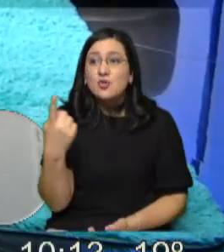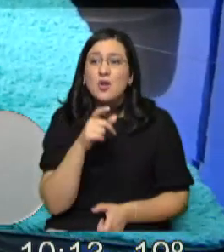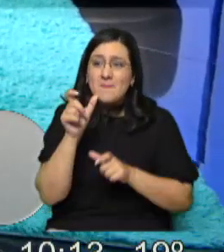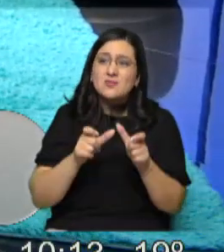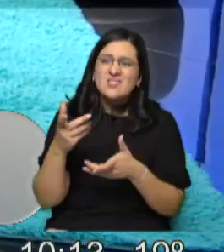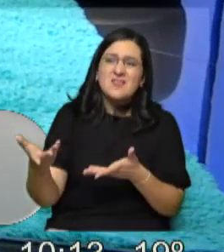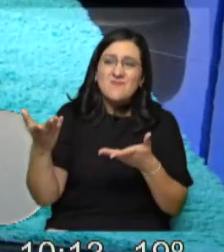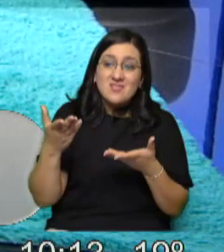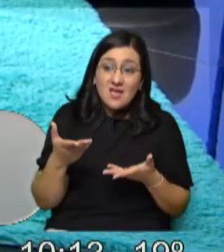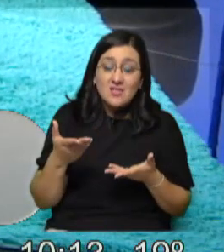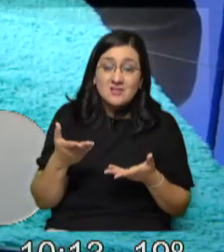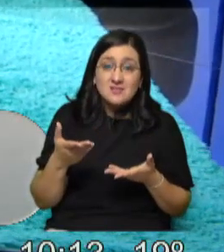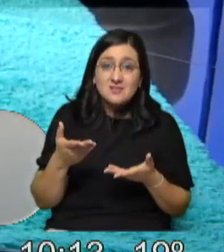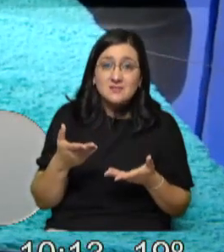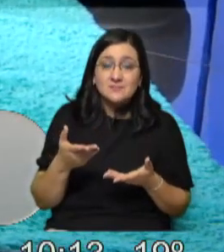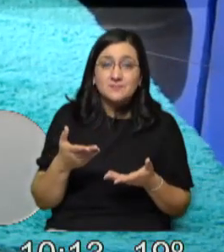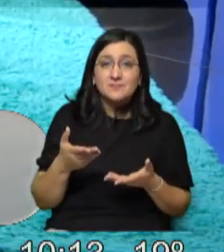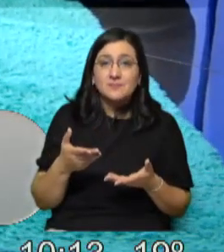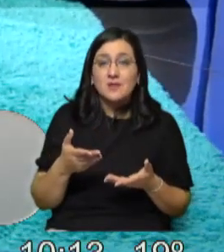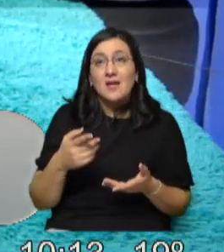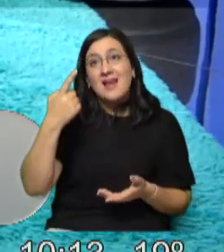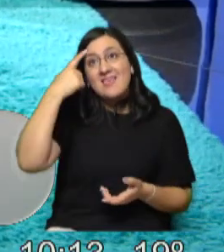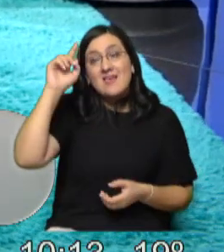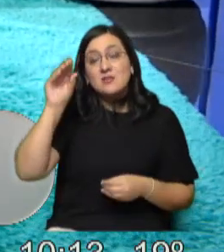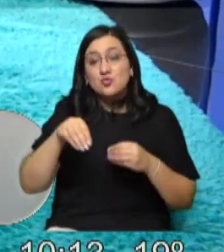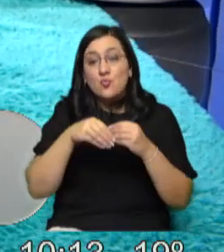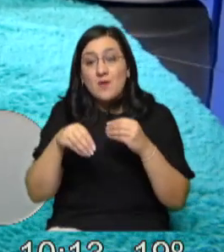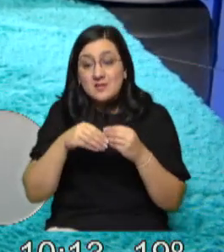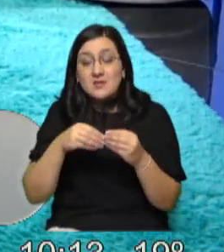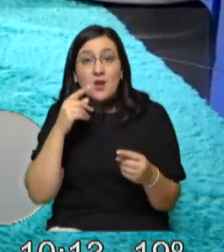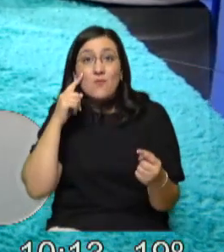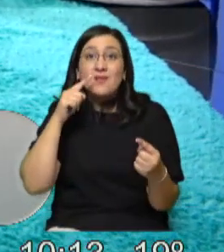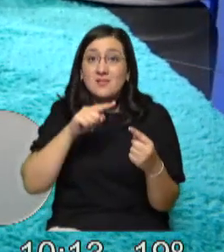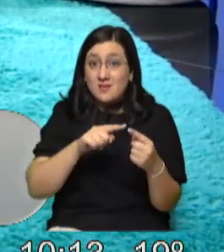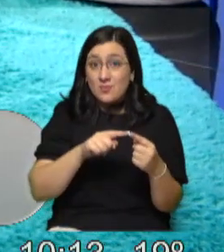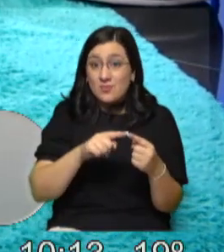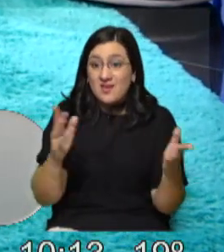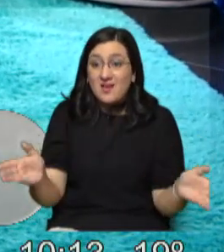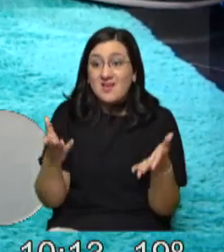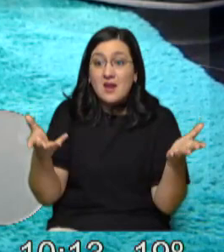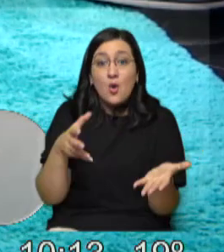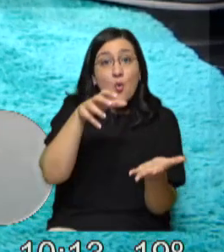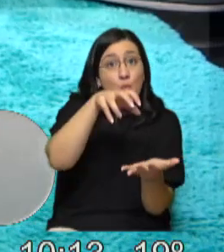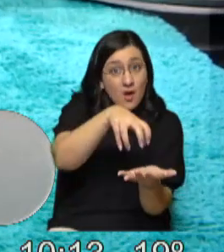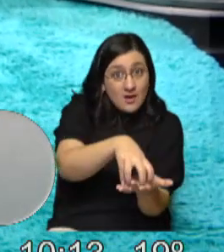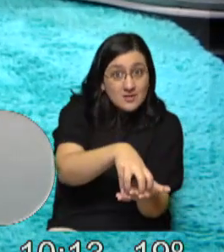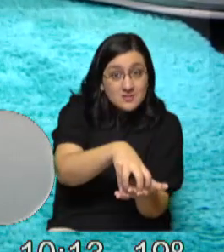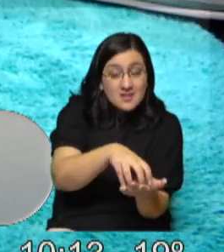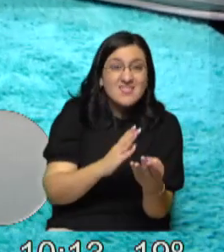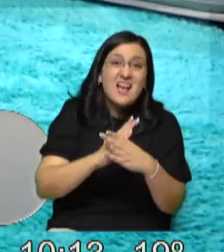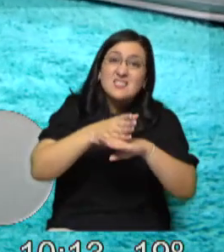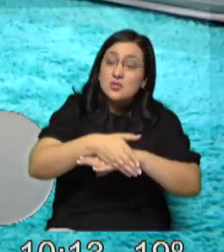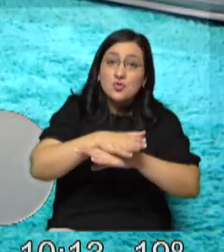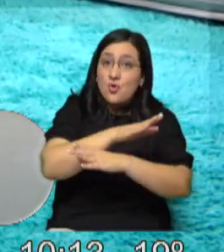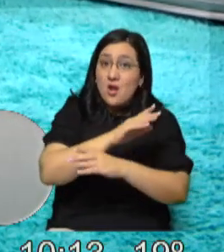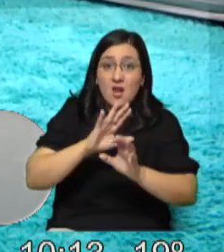hay para este año, en esta idea de sumarse al propósito de lo que es esto, generar estos espacios de acceso libre